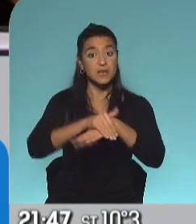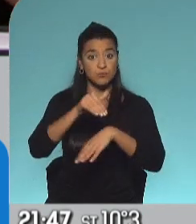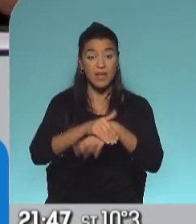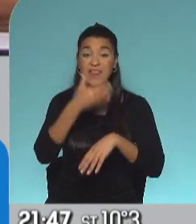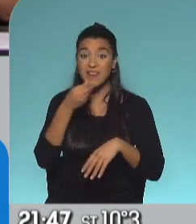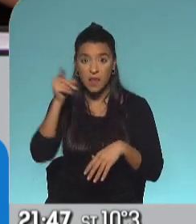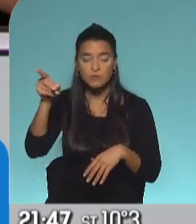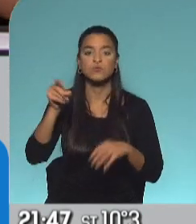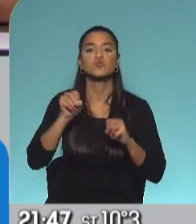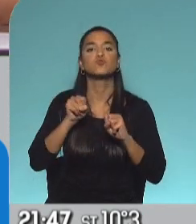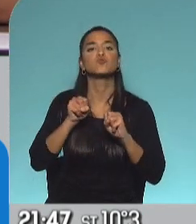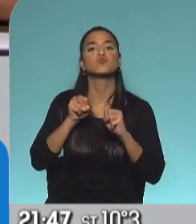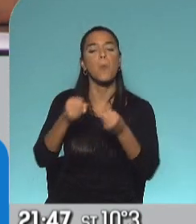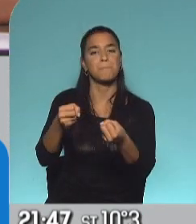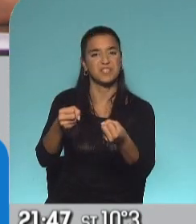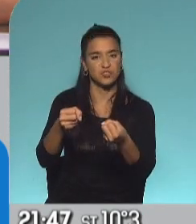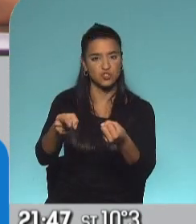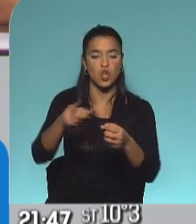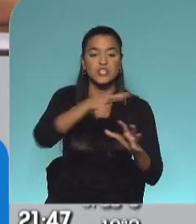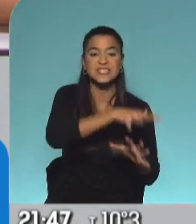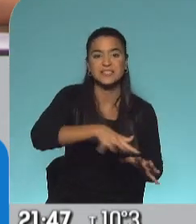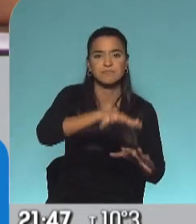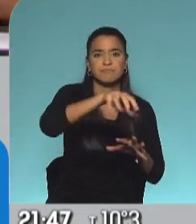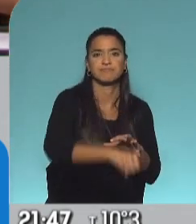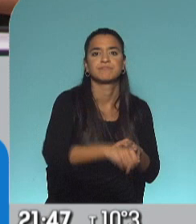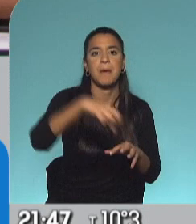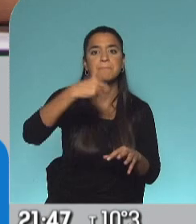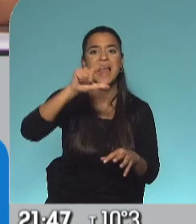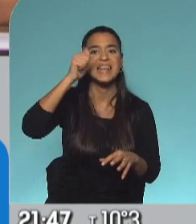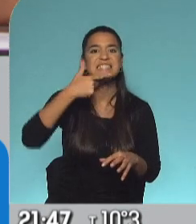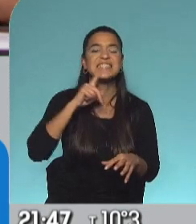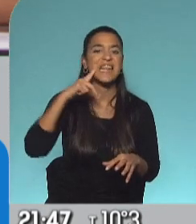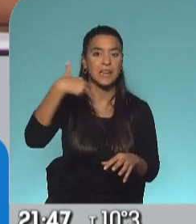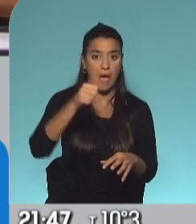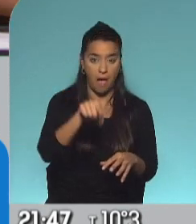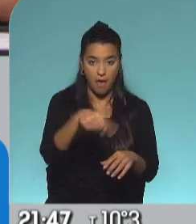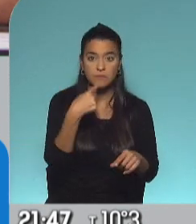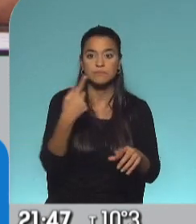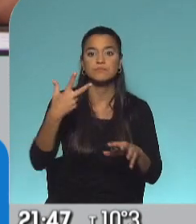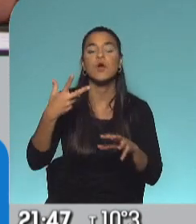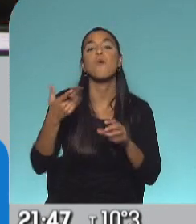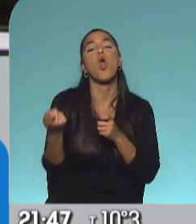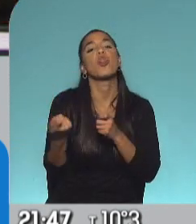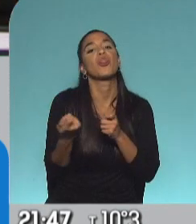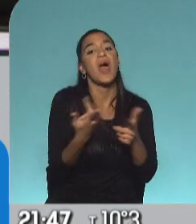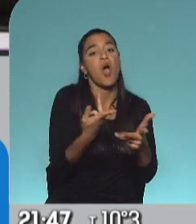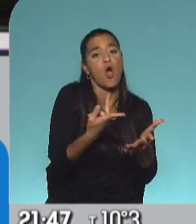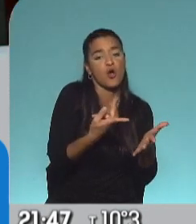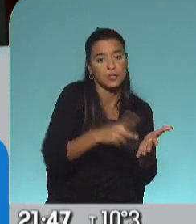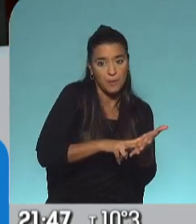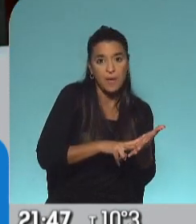Israel es a suspender las anexiones de territorios palestinos. Suspensión no implica devolución de